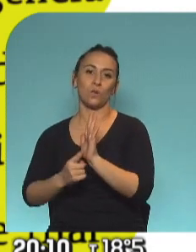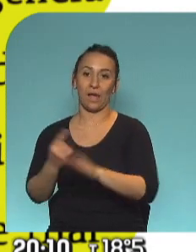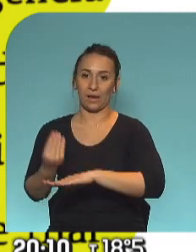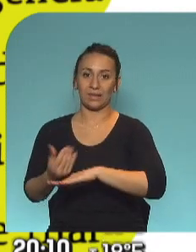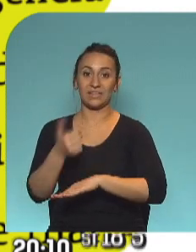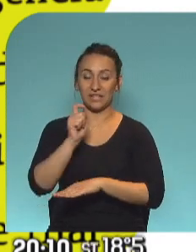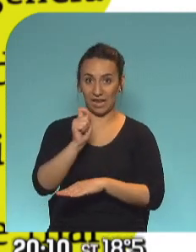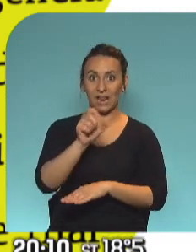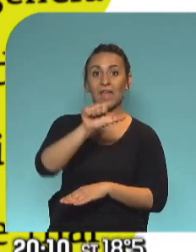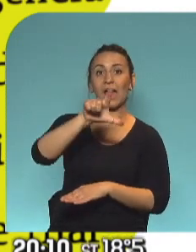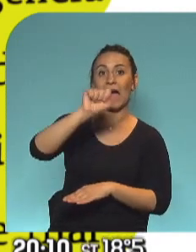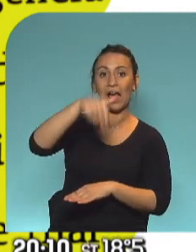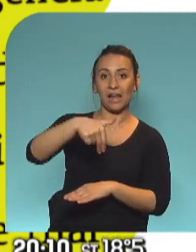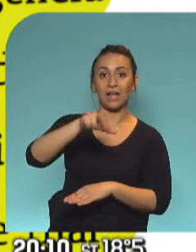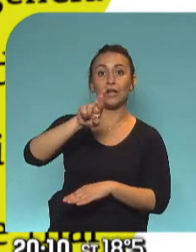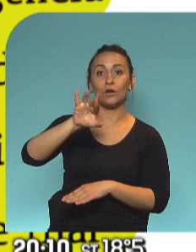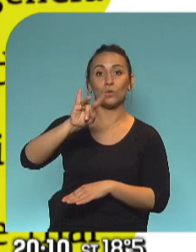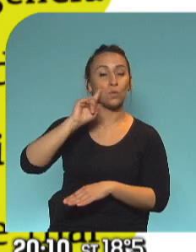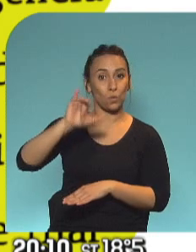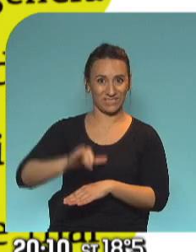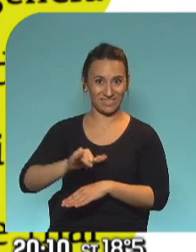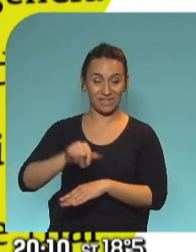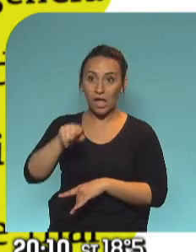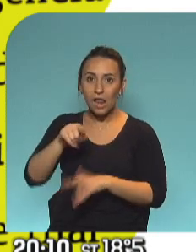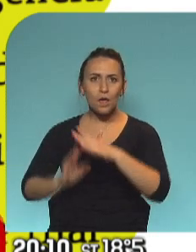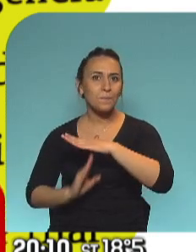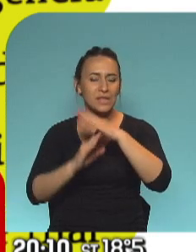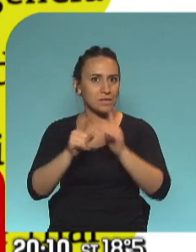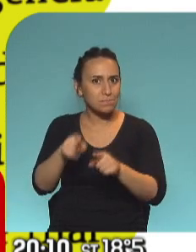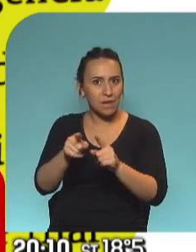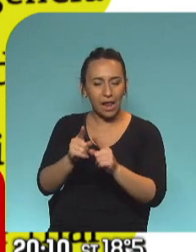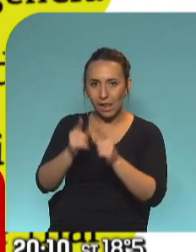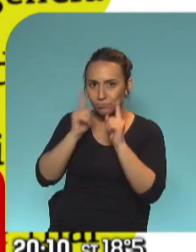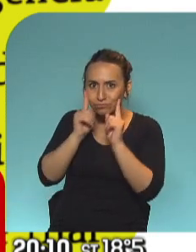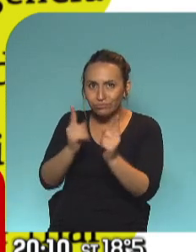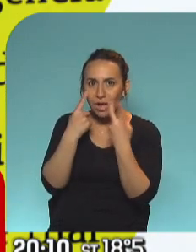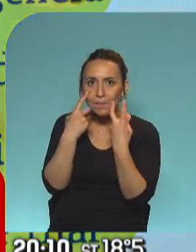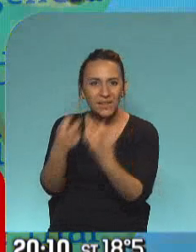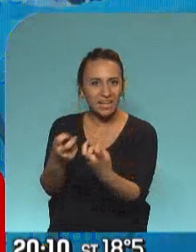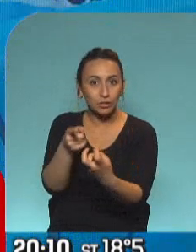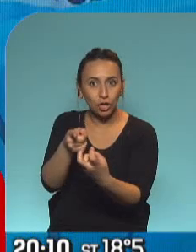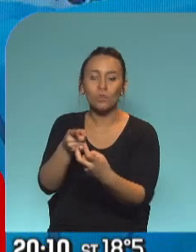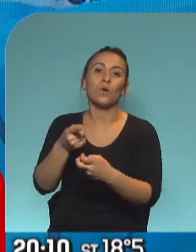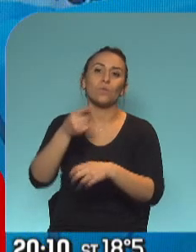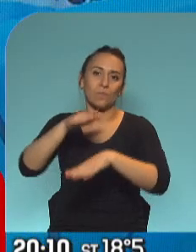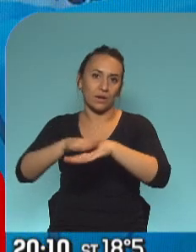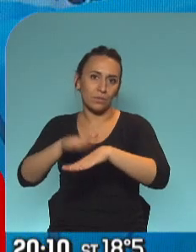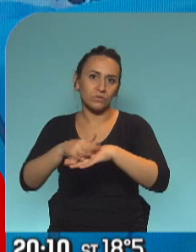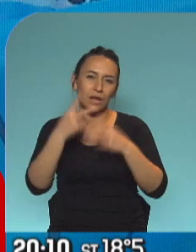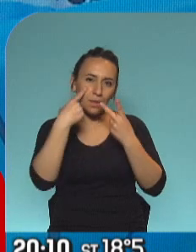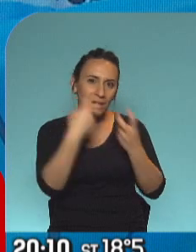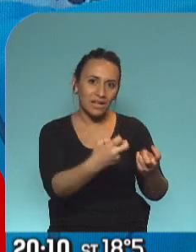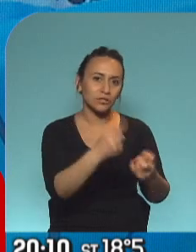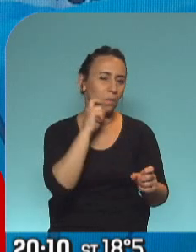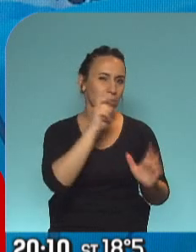Alan Ruiz. Alan Ruiz es uno de los principales investigados en la causa por espionaje ilegal que lleva adelante el